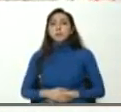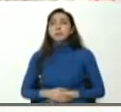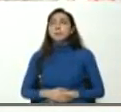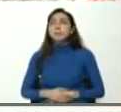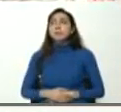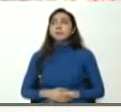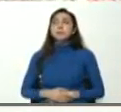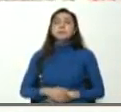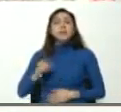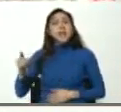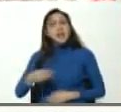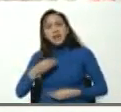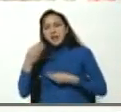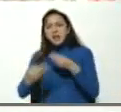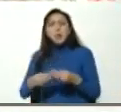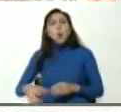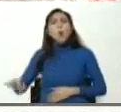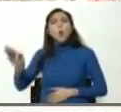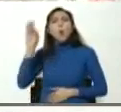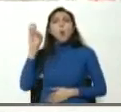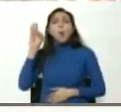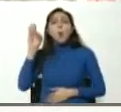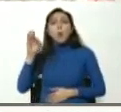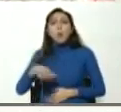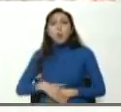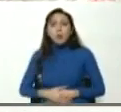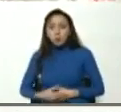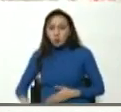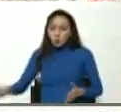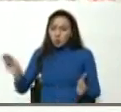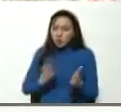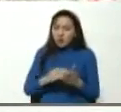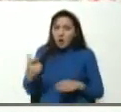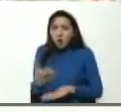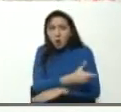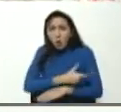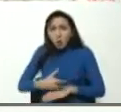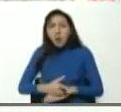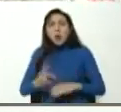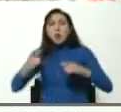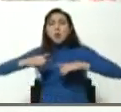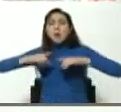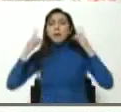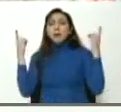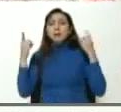fue relecto gobernador de vargas